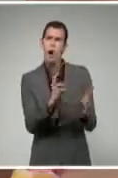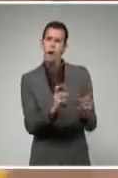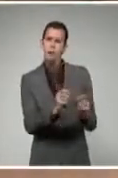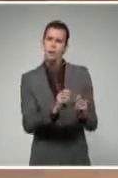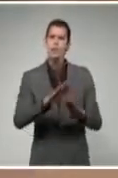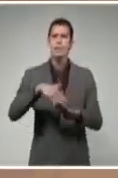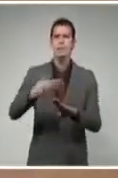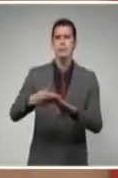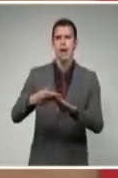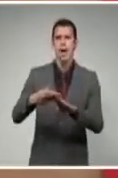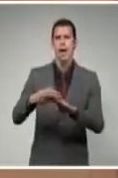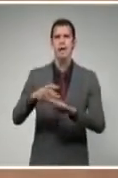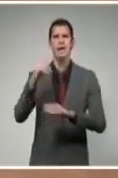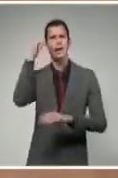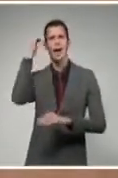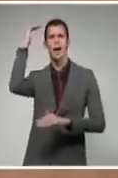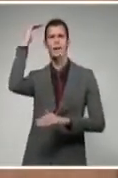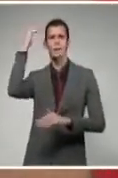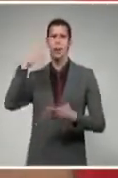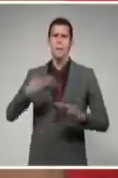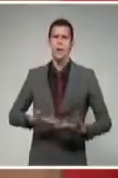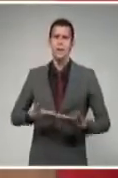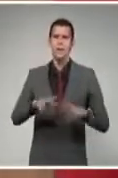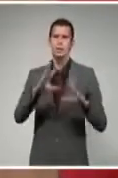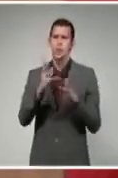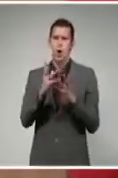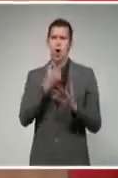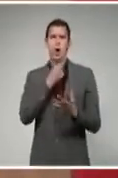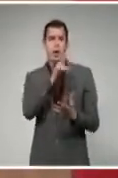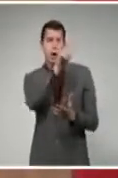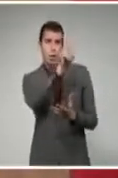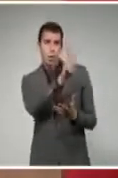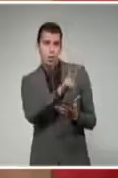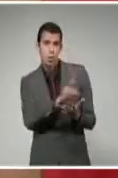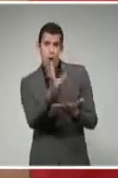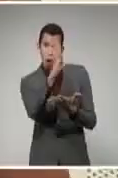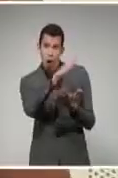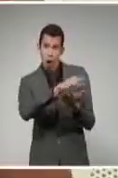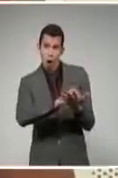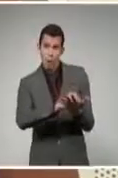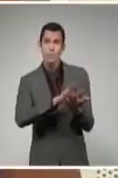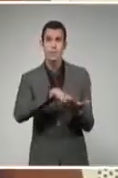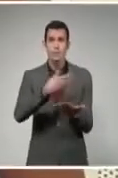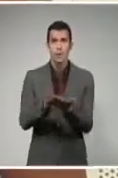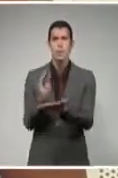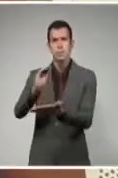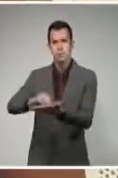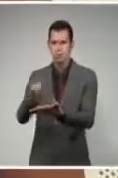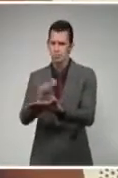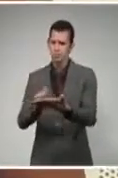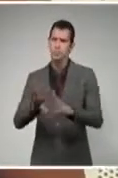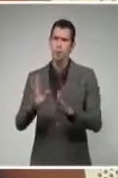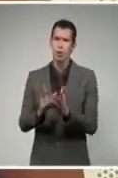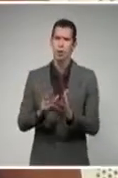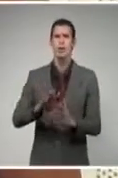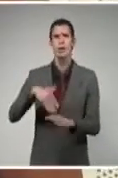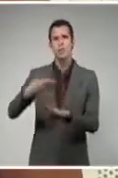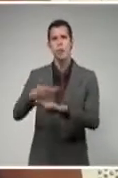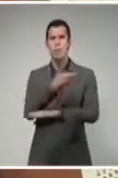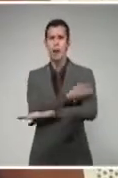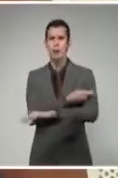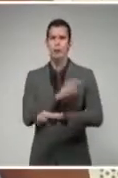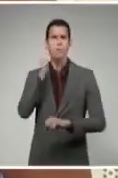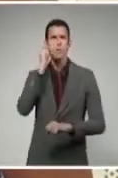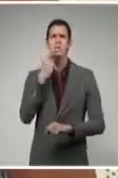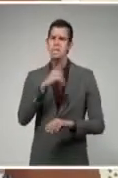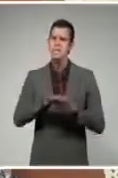muchos esperanzados. Los flaquitos de la familia se la pusieron y no duele. ¿Ah, sí? Sí. Entonces va a ser una familia vacunada. Falta